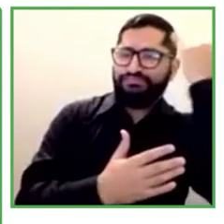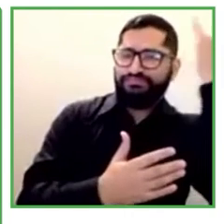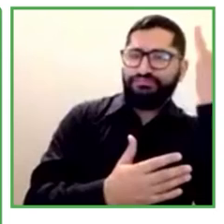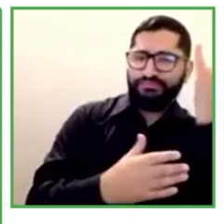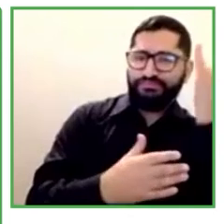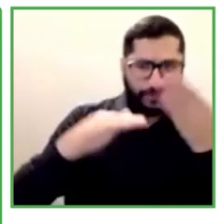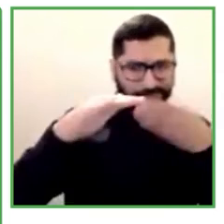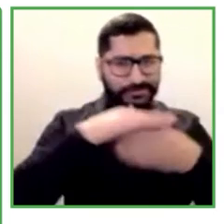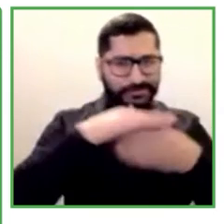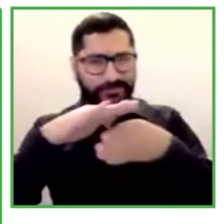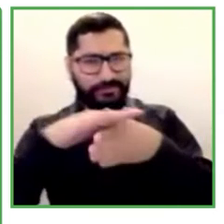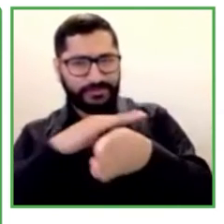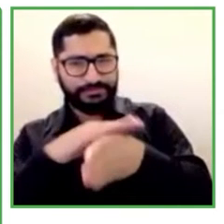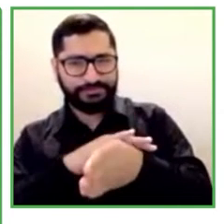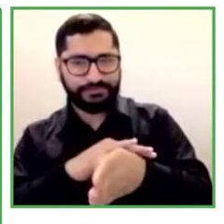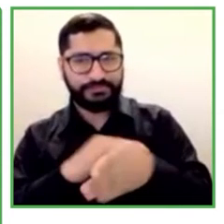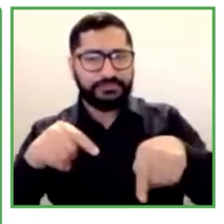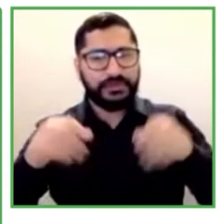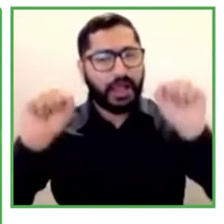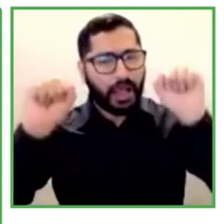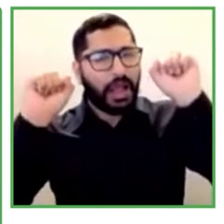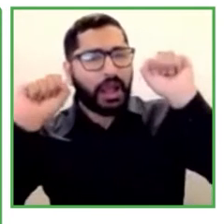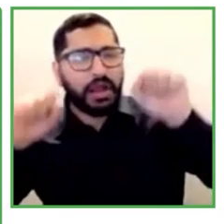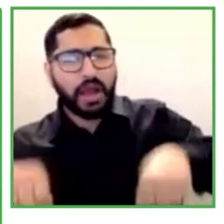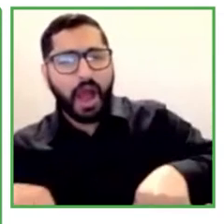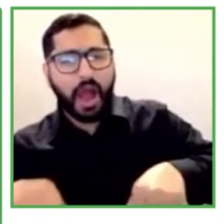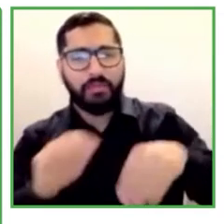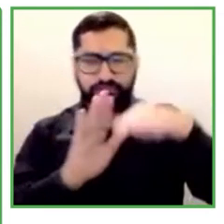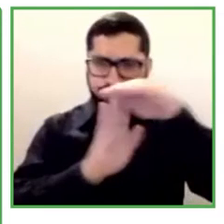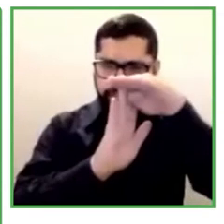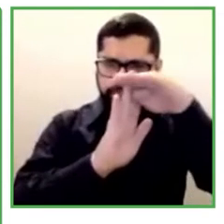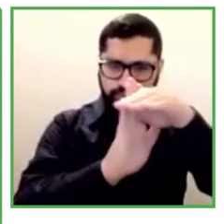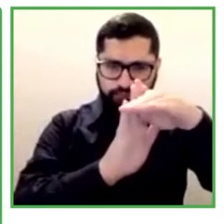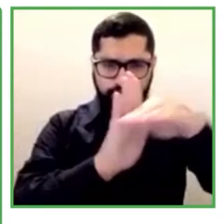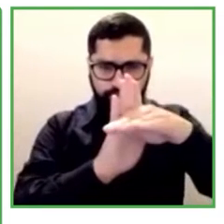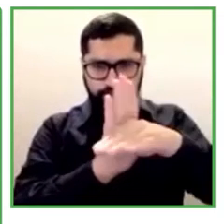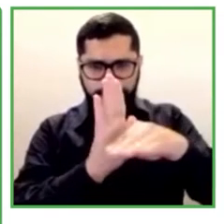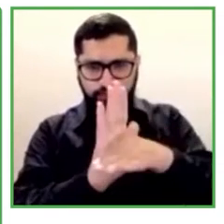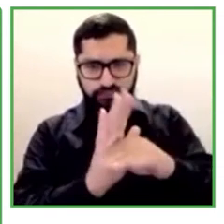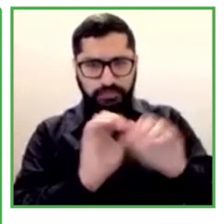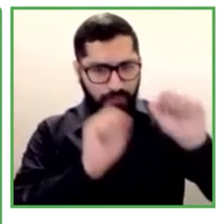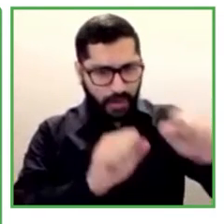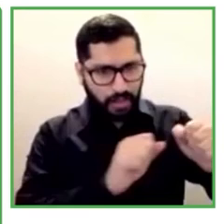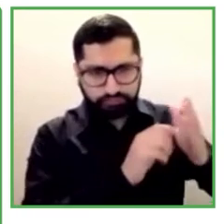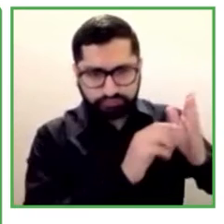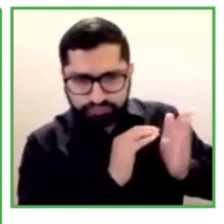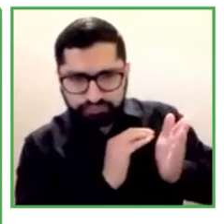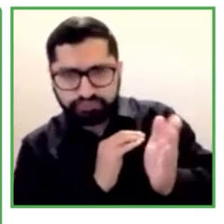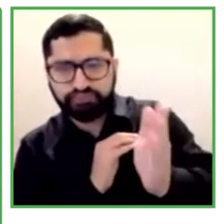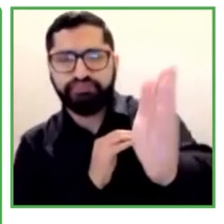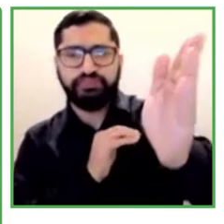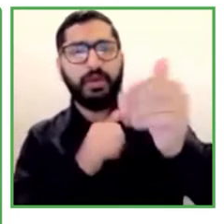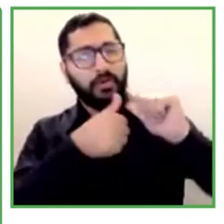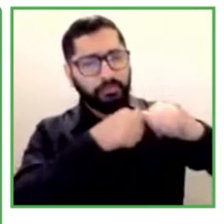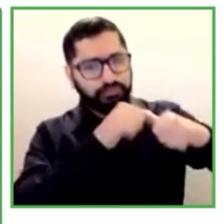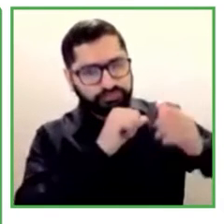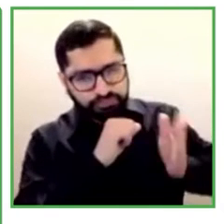un programa en forma permanente y mantenerlo cuando enfrentamos desafíos importantes, como los cambios normativos que yo les